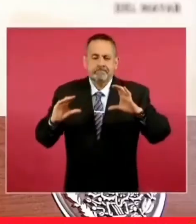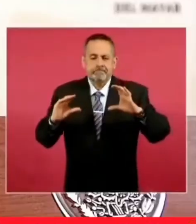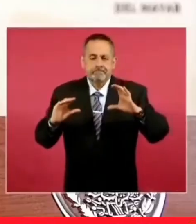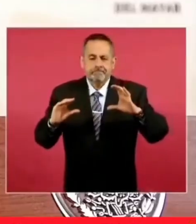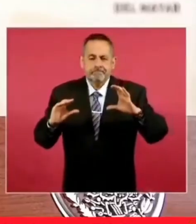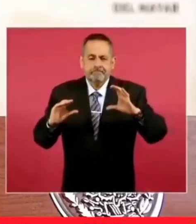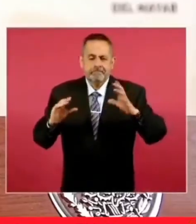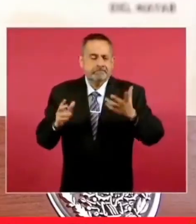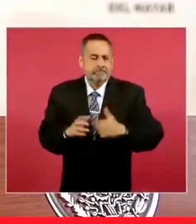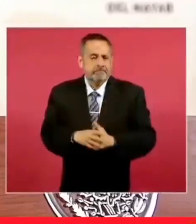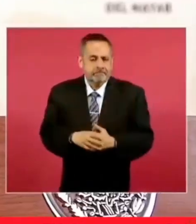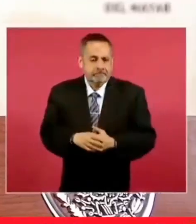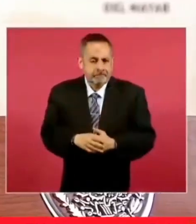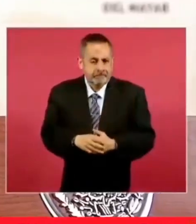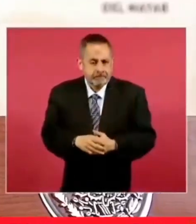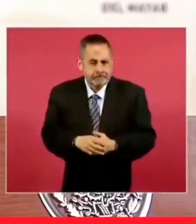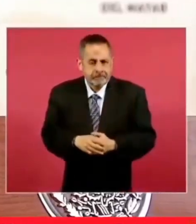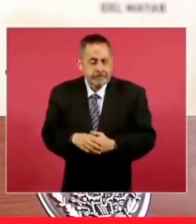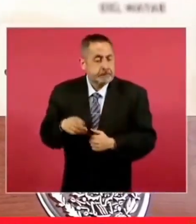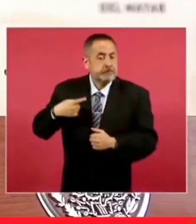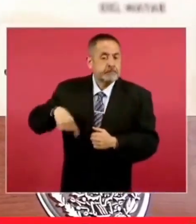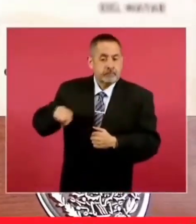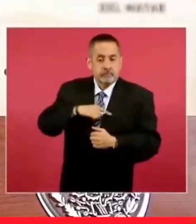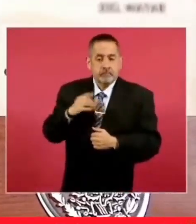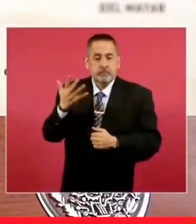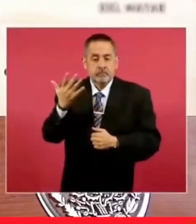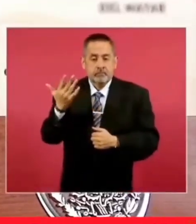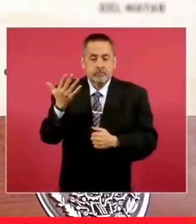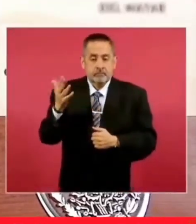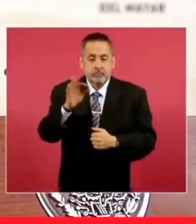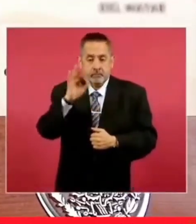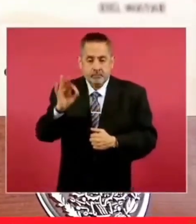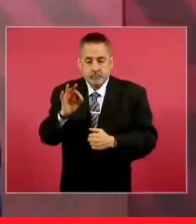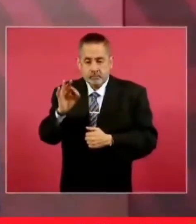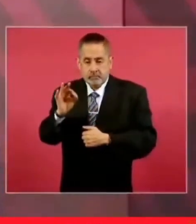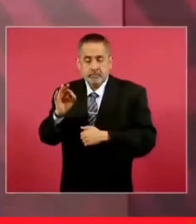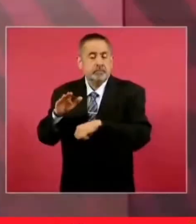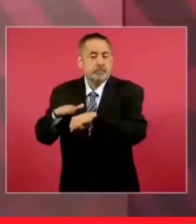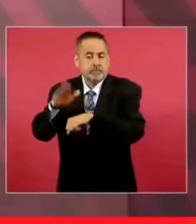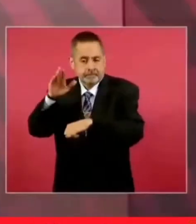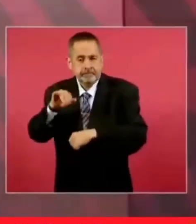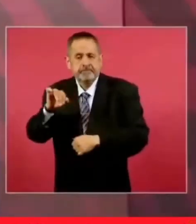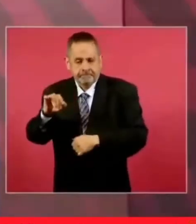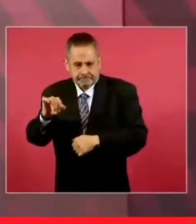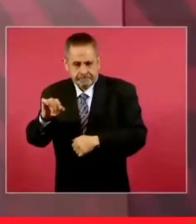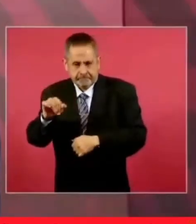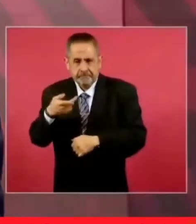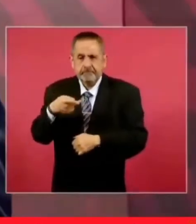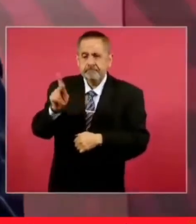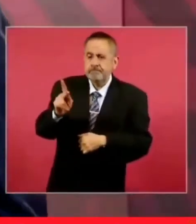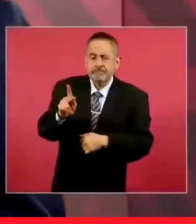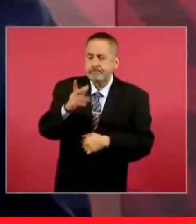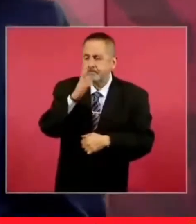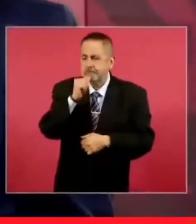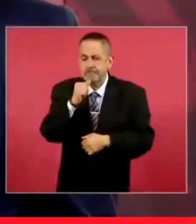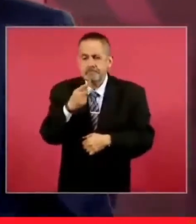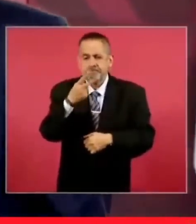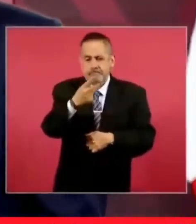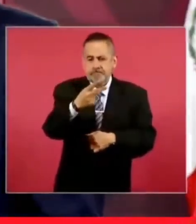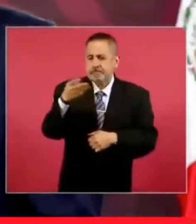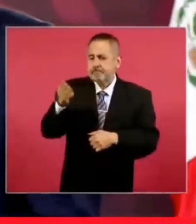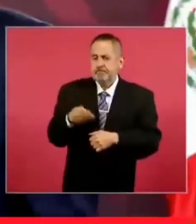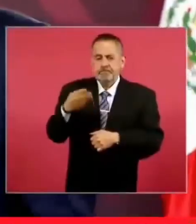nos quedamos con la mayoría, pero no con la mayoría calificada. Y no se puede reformar la